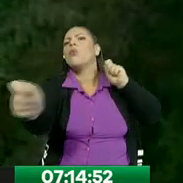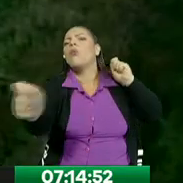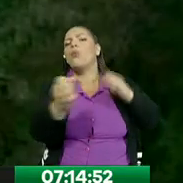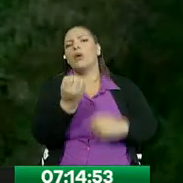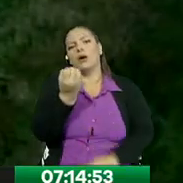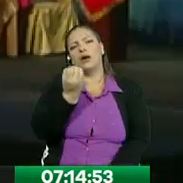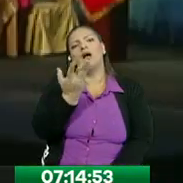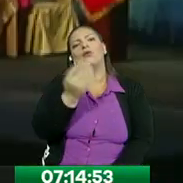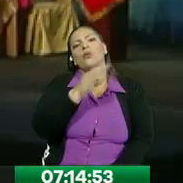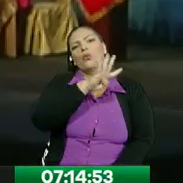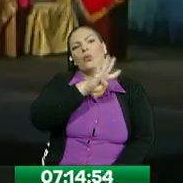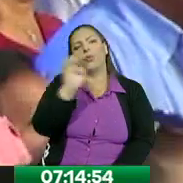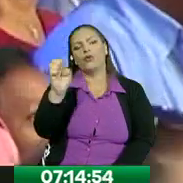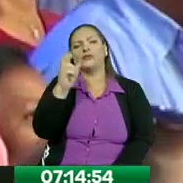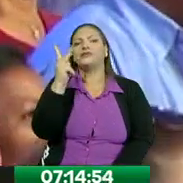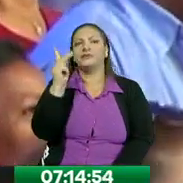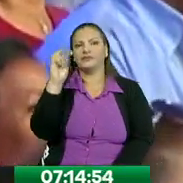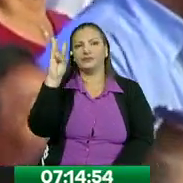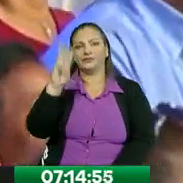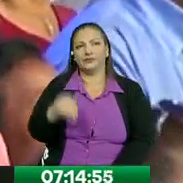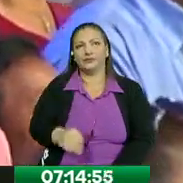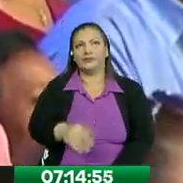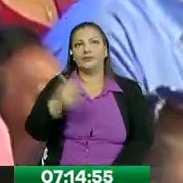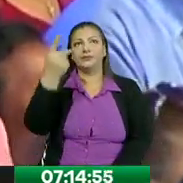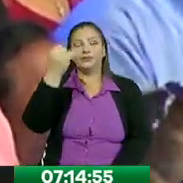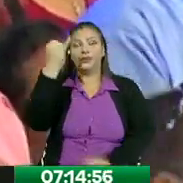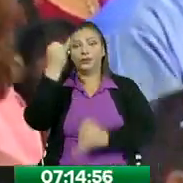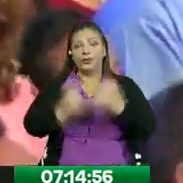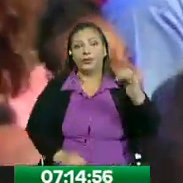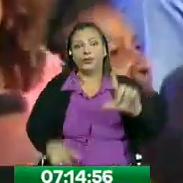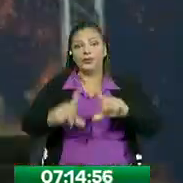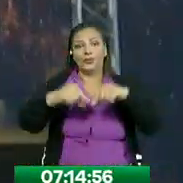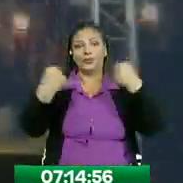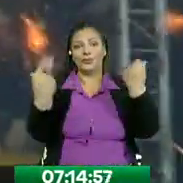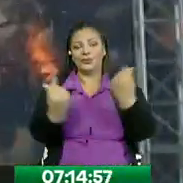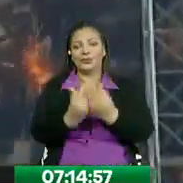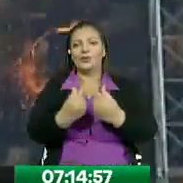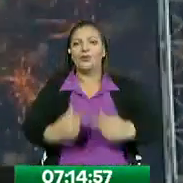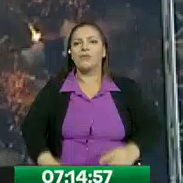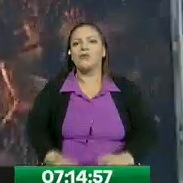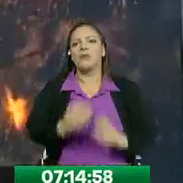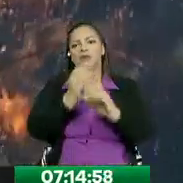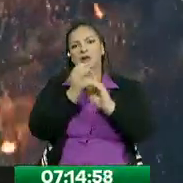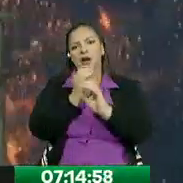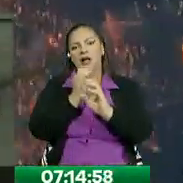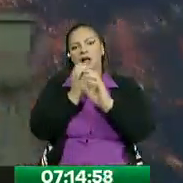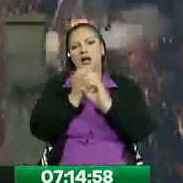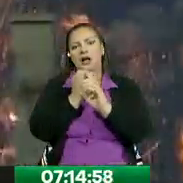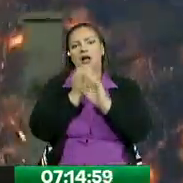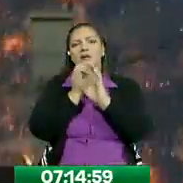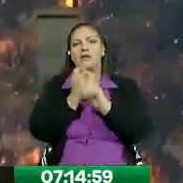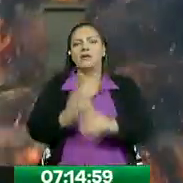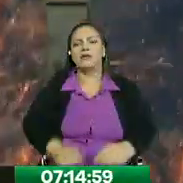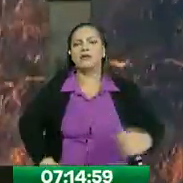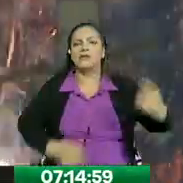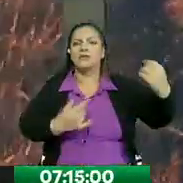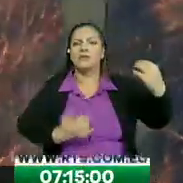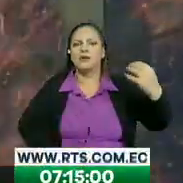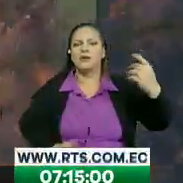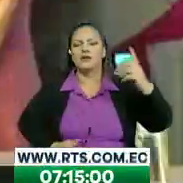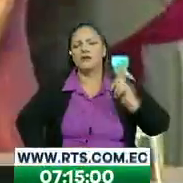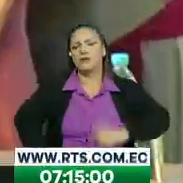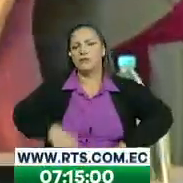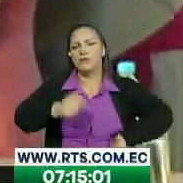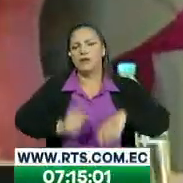Guayaquil entonado por la Orquesta Filarmónica de la ciudad y con juegos pirotécnicos, concluyó la sesión solemne, donde el presidente Lenín